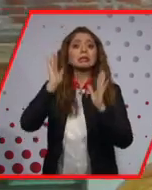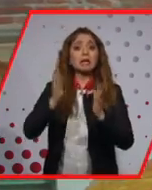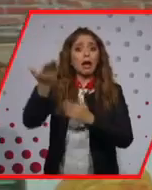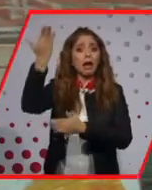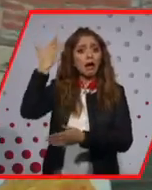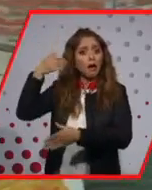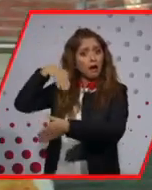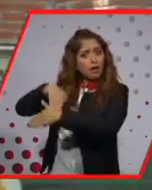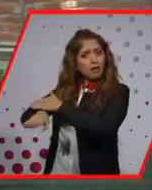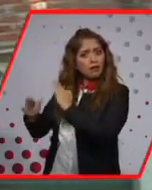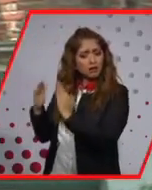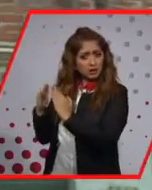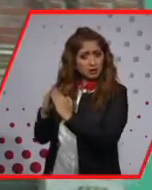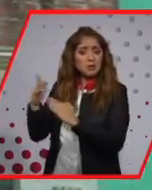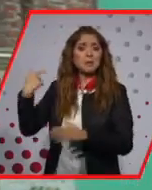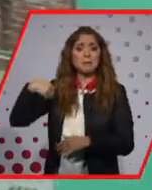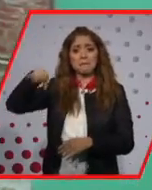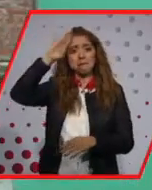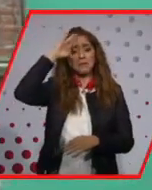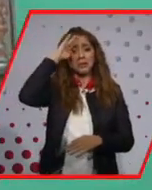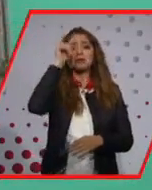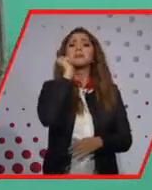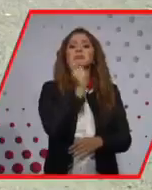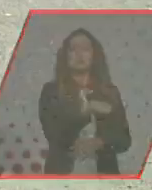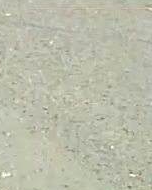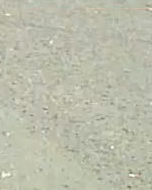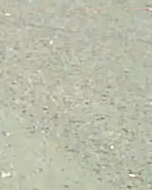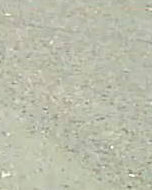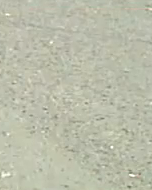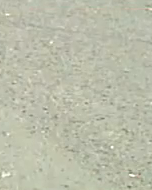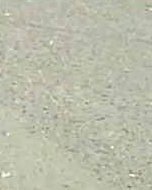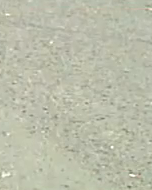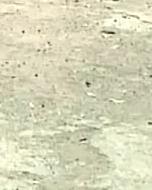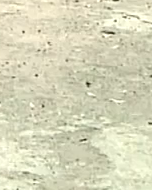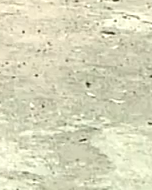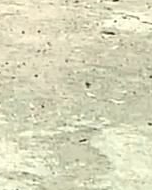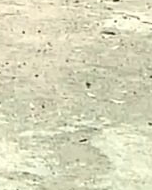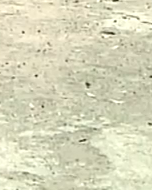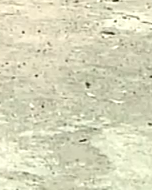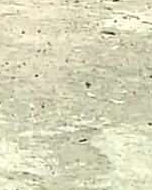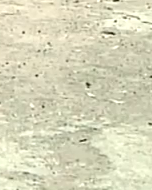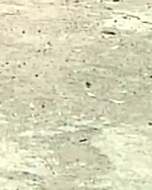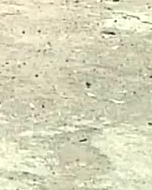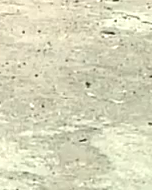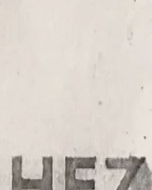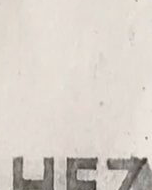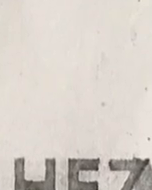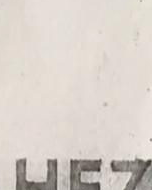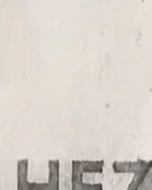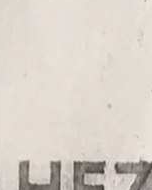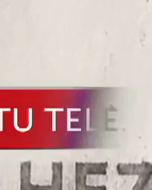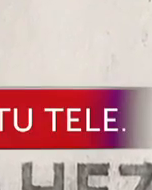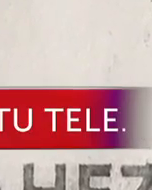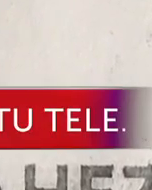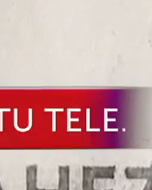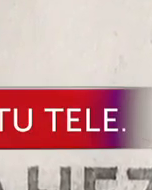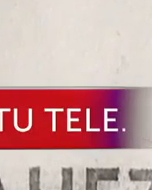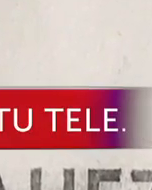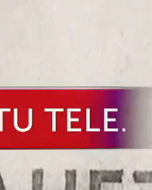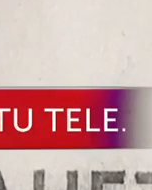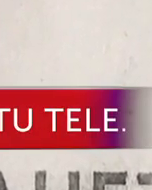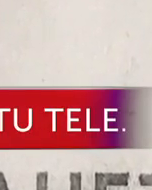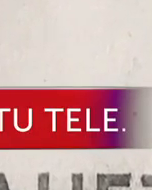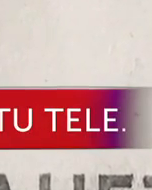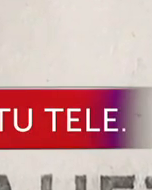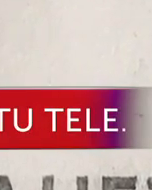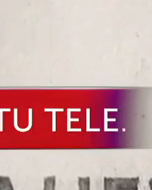casa. Imaginaban que la causa de su detención era la riña, pero en realidad se los llevaron por el homicidio de Raimundo Arturo Espinosa,